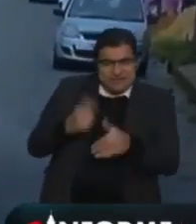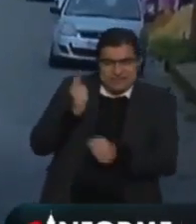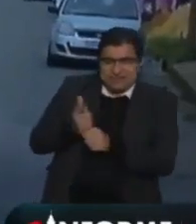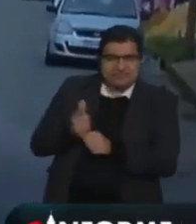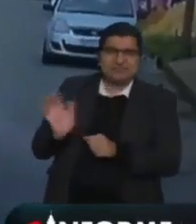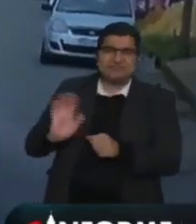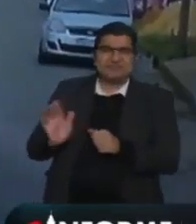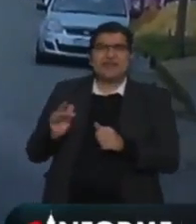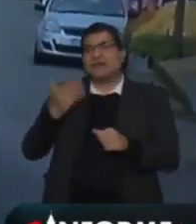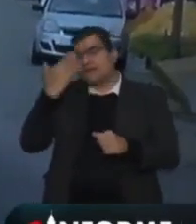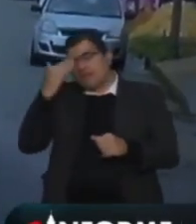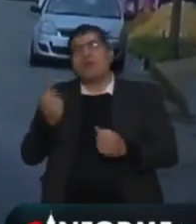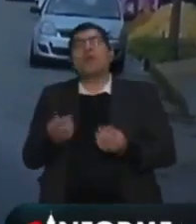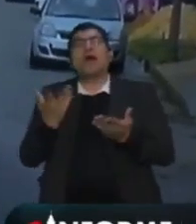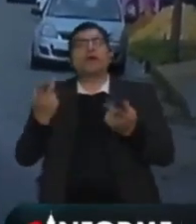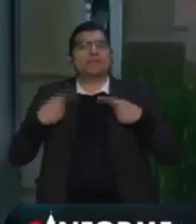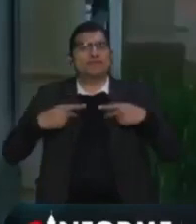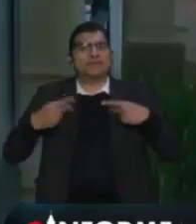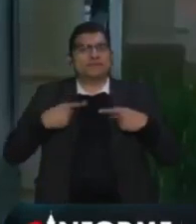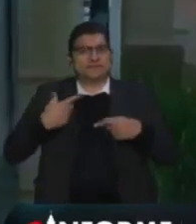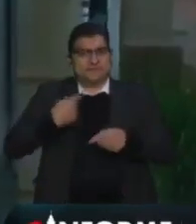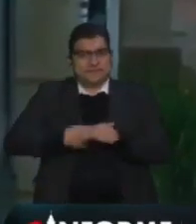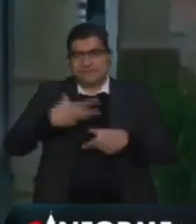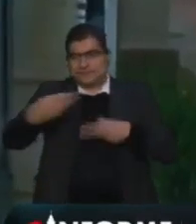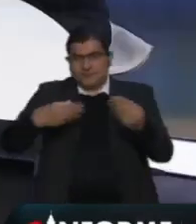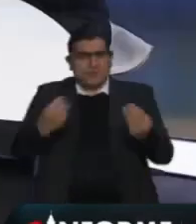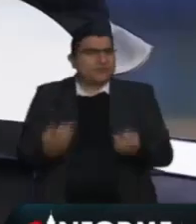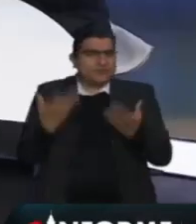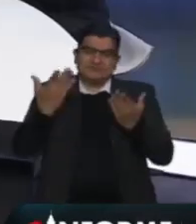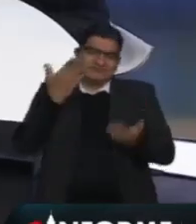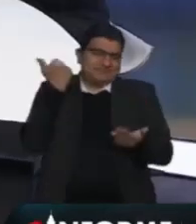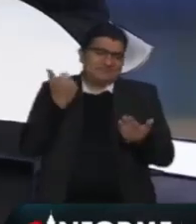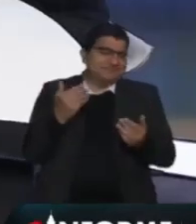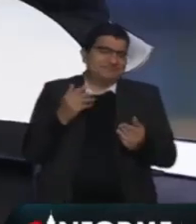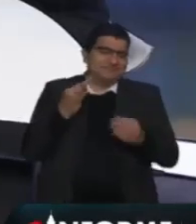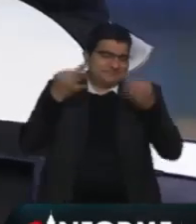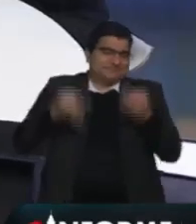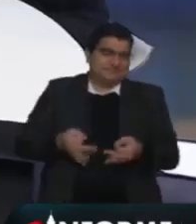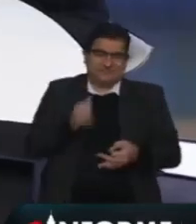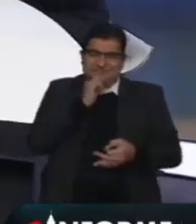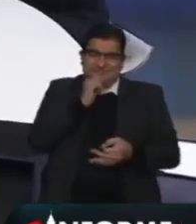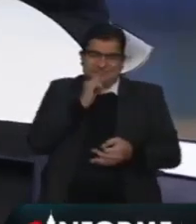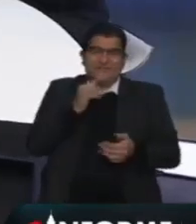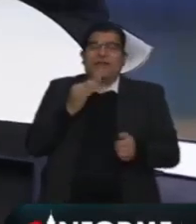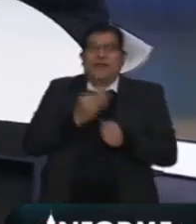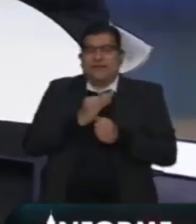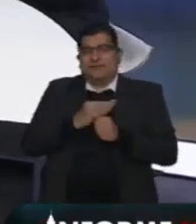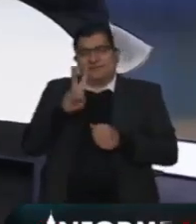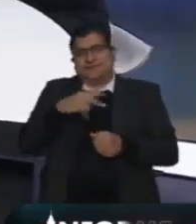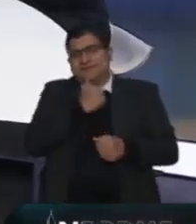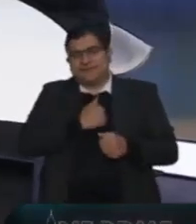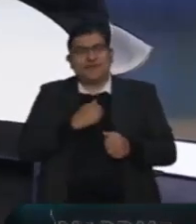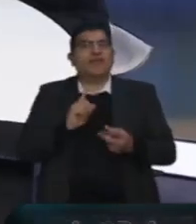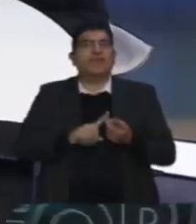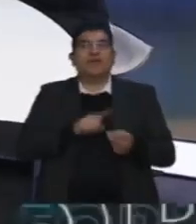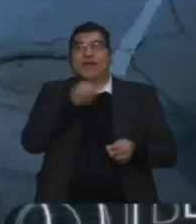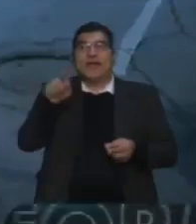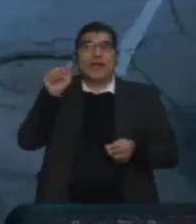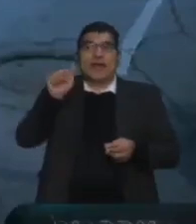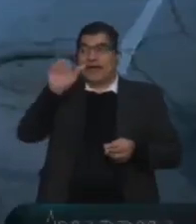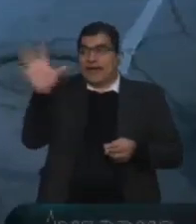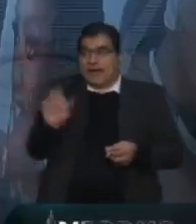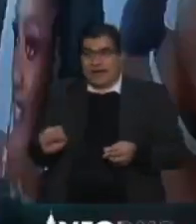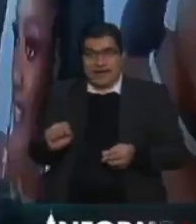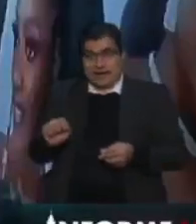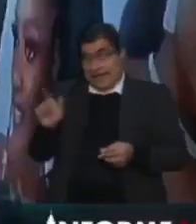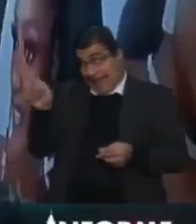Omicron? No sabemos cuántas personas se infectan todavía porque, miren, desafortunadamente esto surgió en África. Y